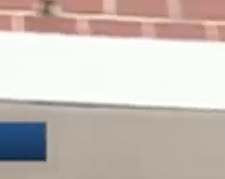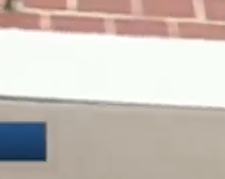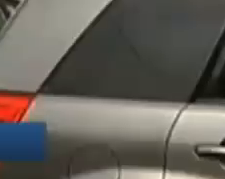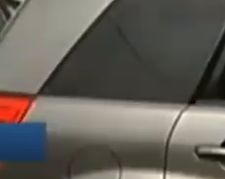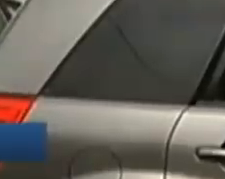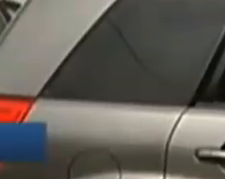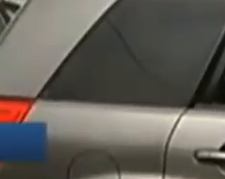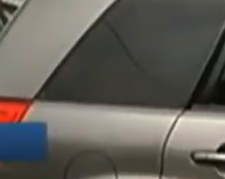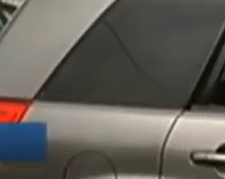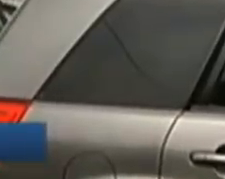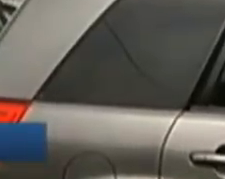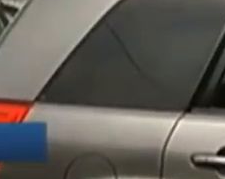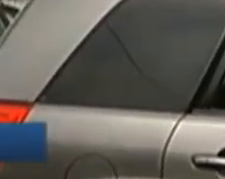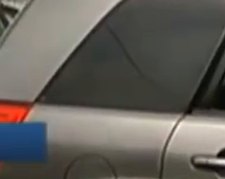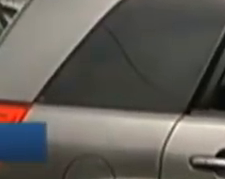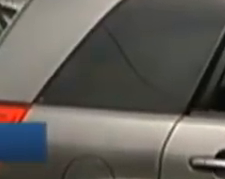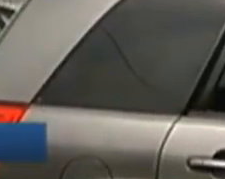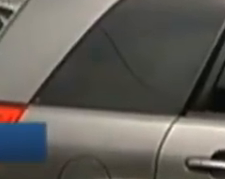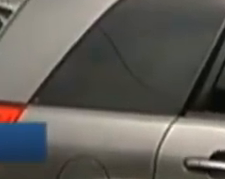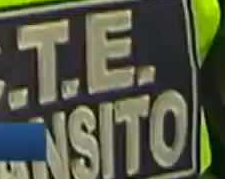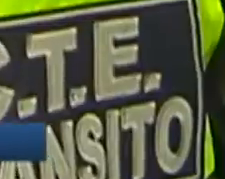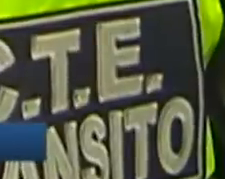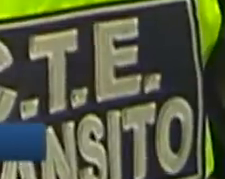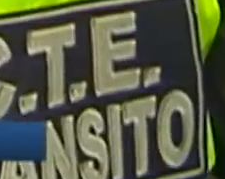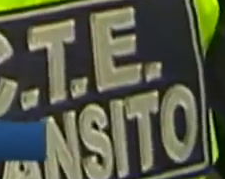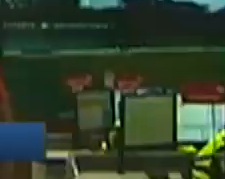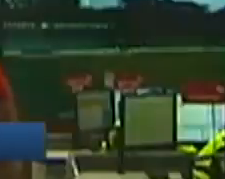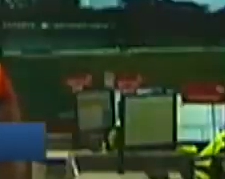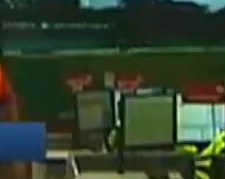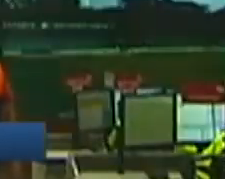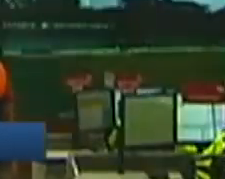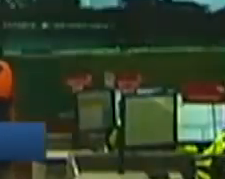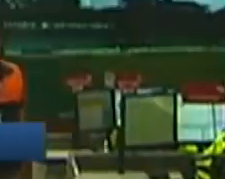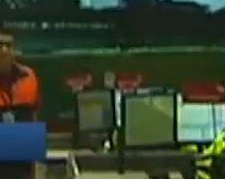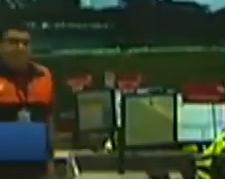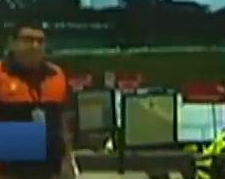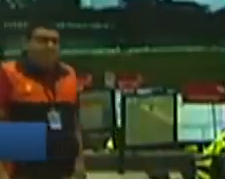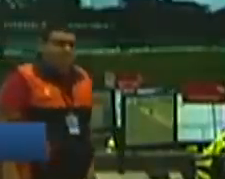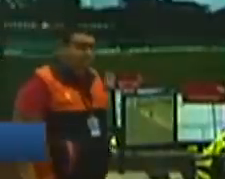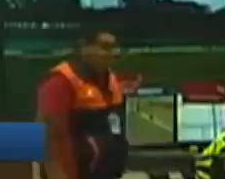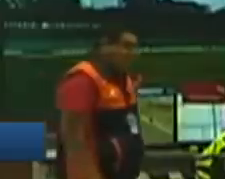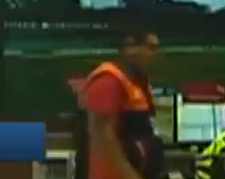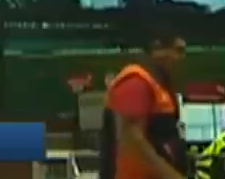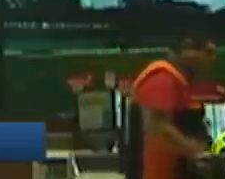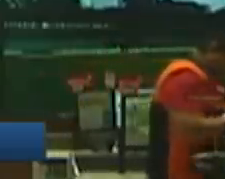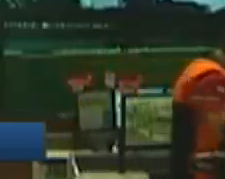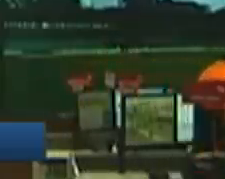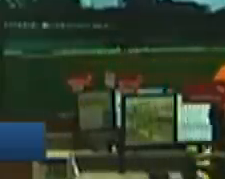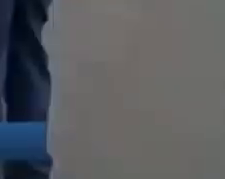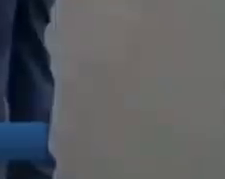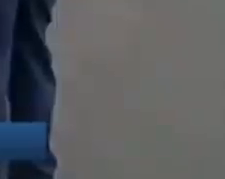feriado con la general tania varela comandante de policía de las honor